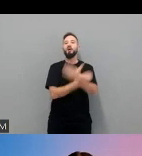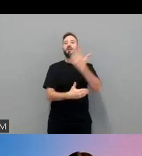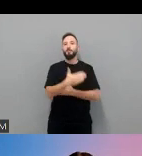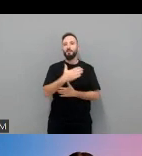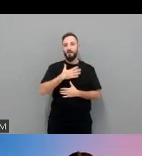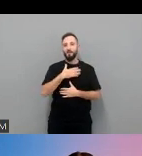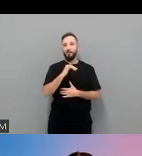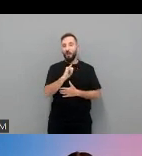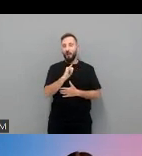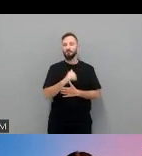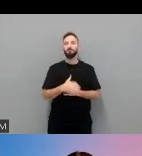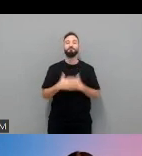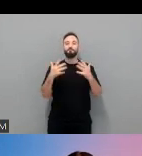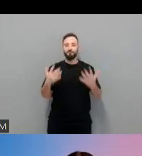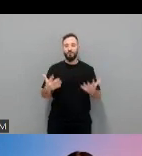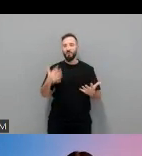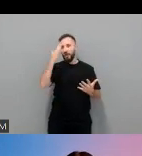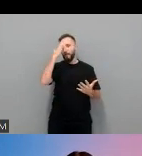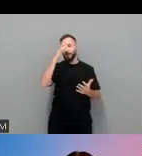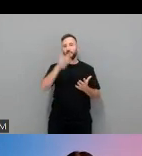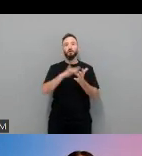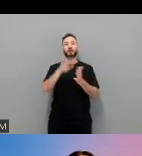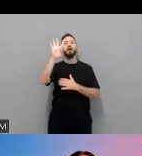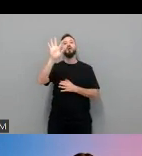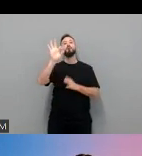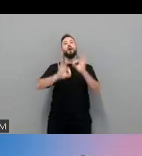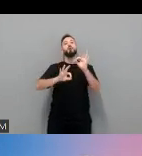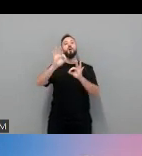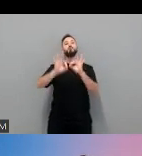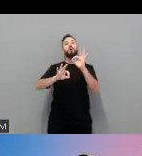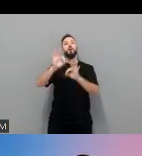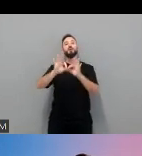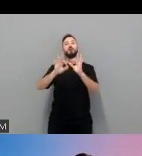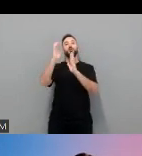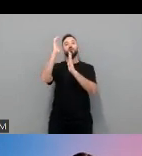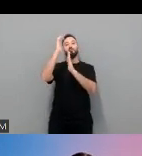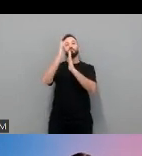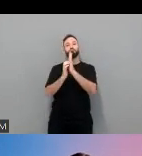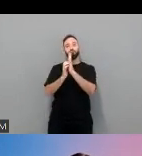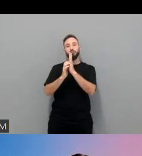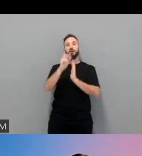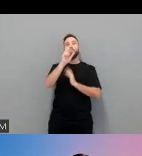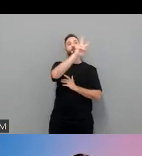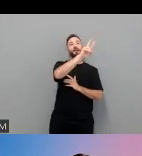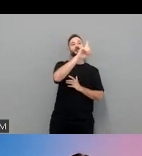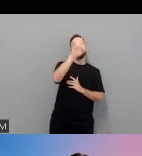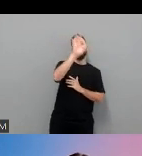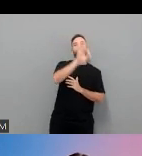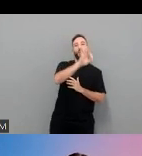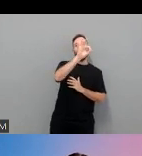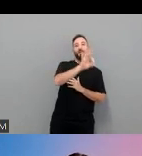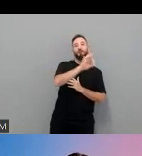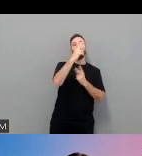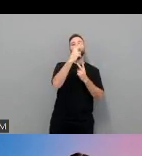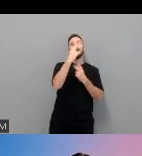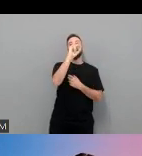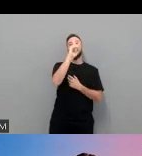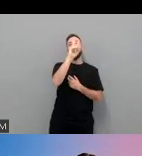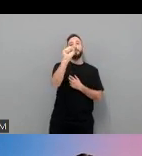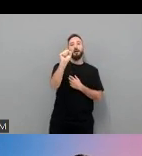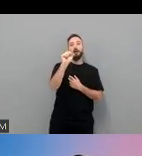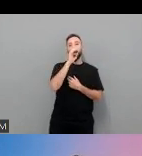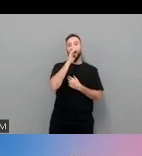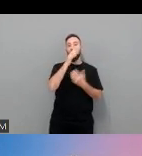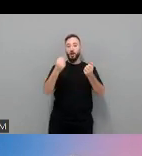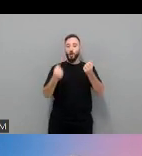¿vale? En este caso, un 4% se nos aplica en vez del 21% del IVA habitual, pues el 4%